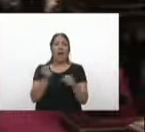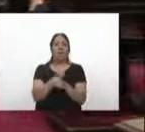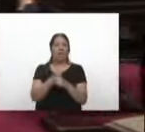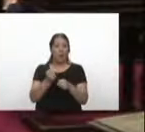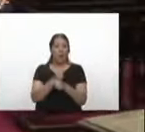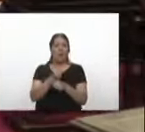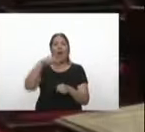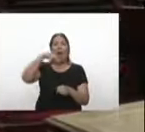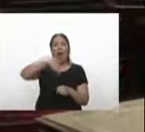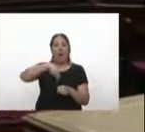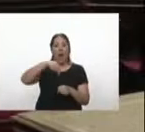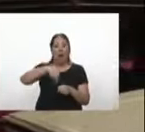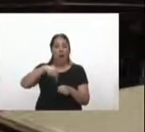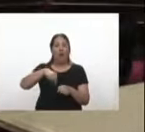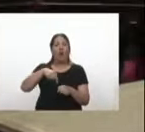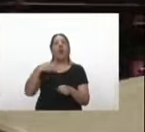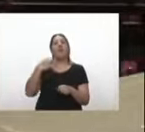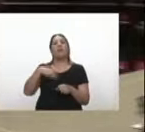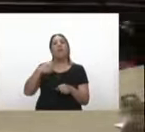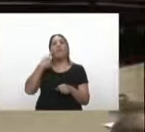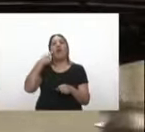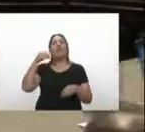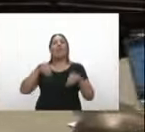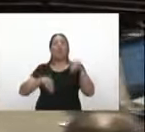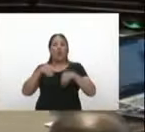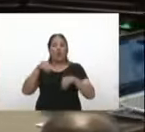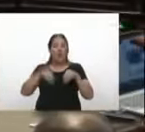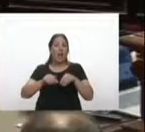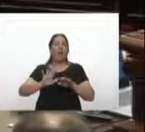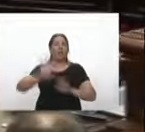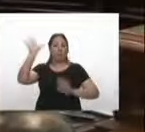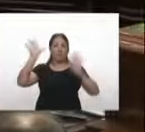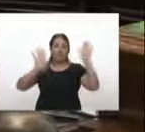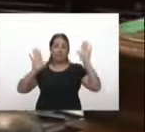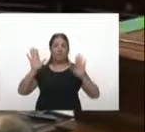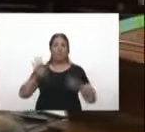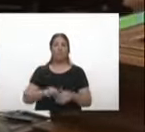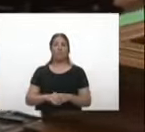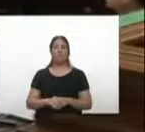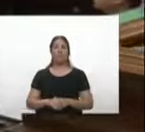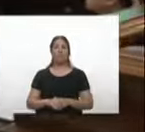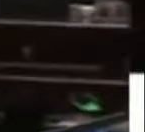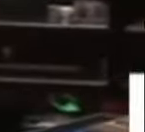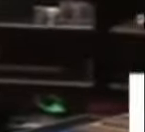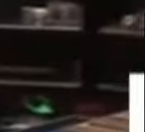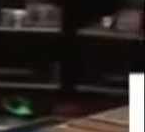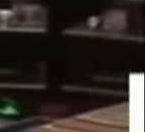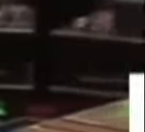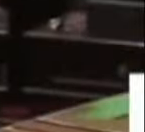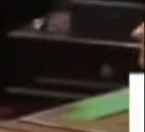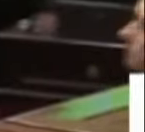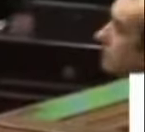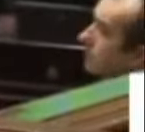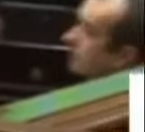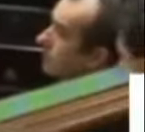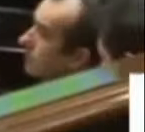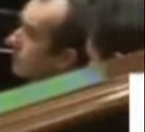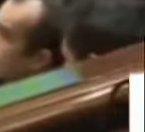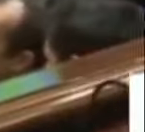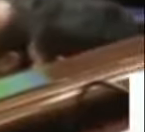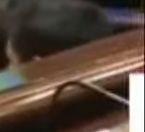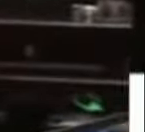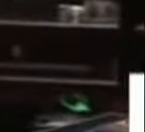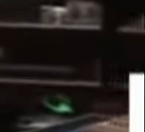Perdón, no la había visto. Genial. Claro, pero entonces, la votación venía con el acuerdo de todos los embajadores que había pedido. Claro, la aprobaron los